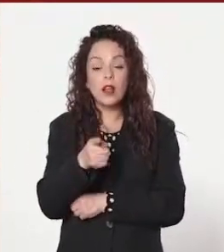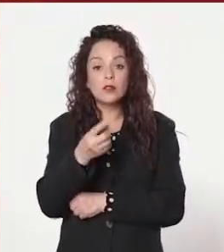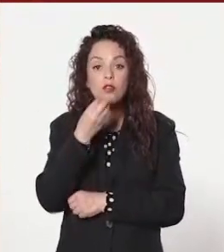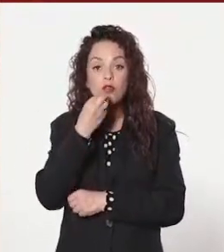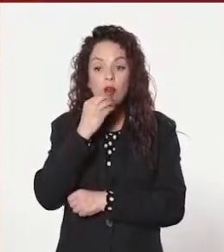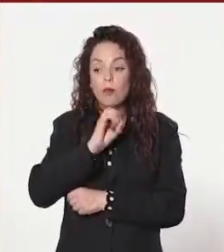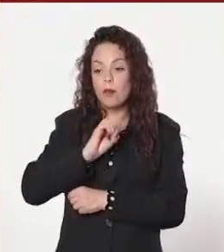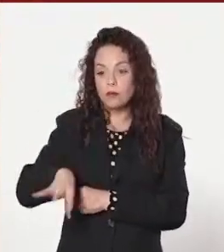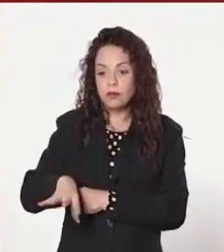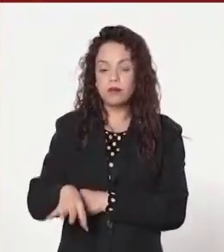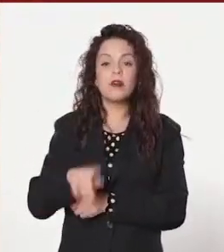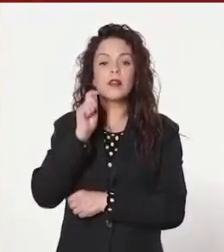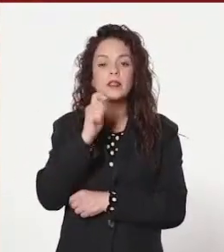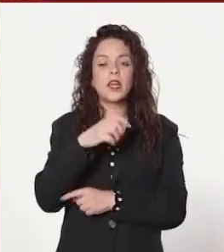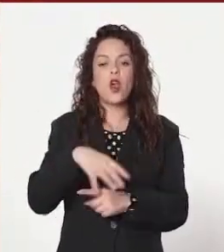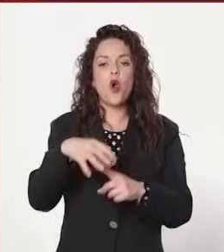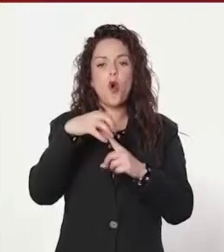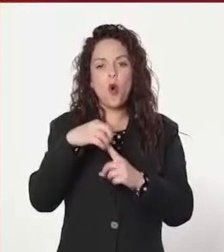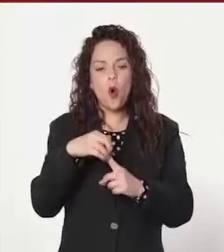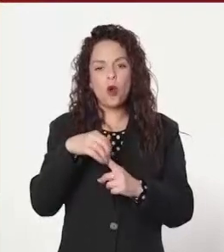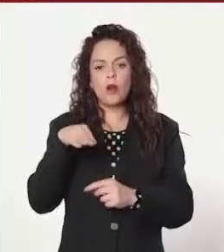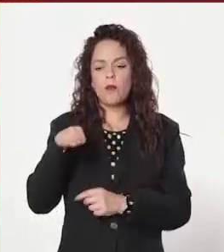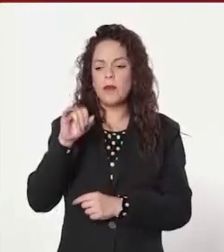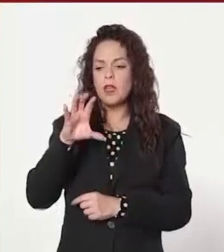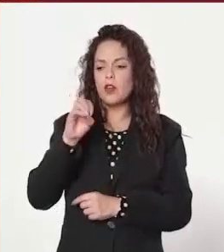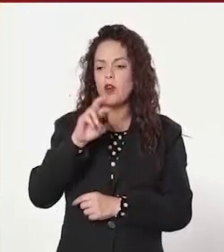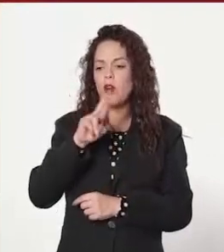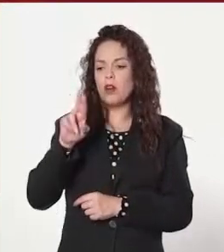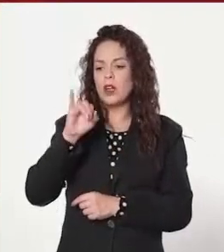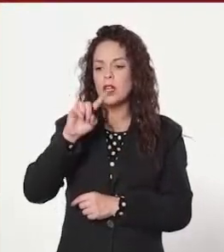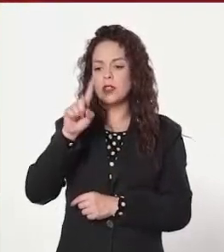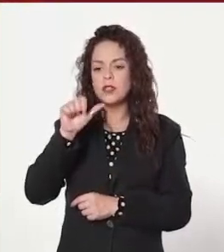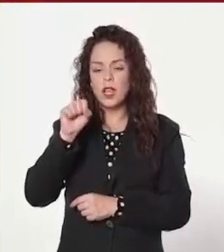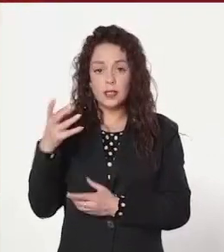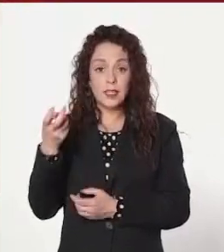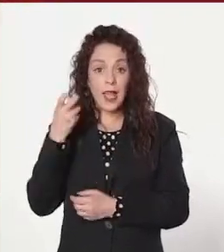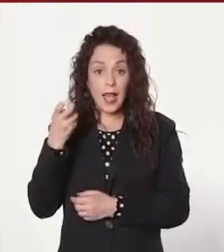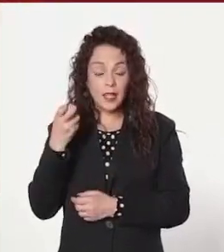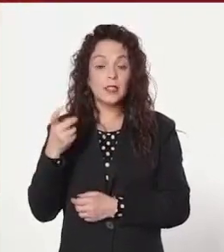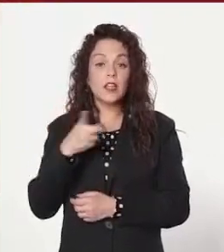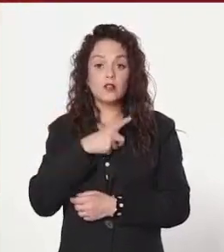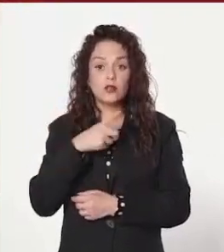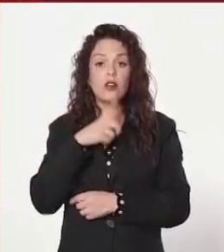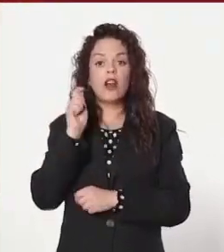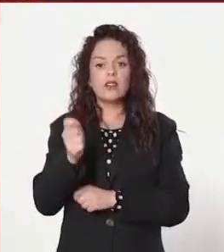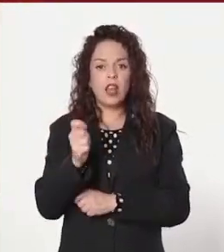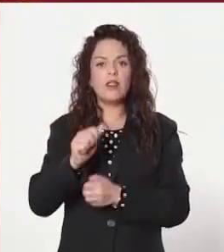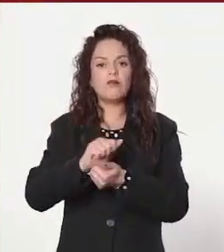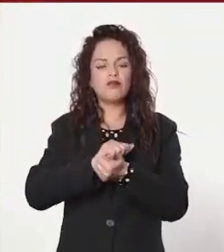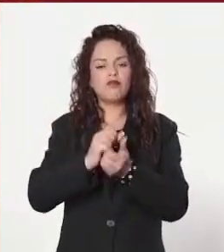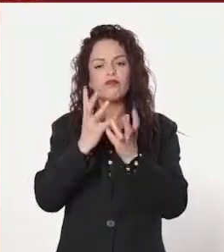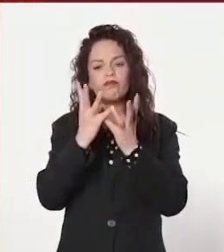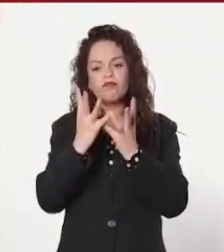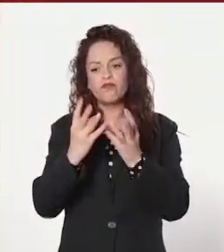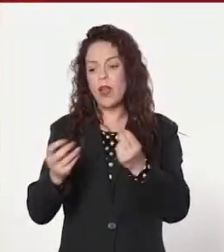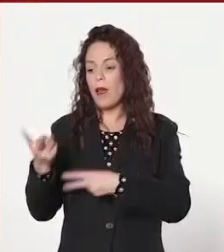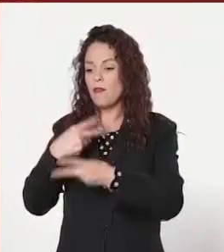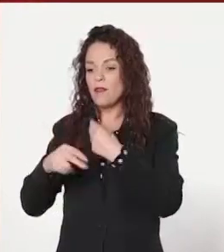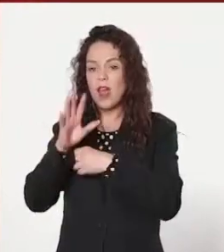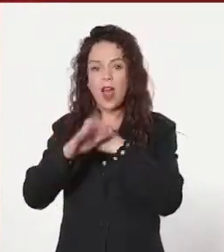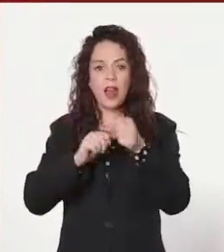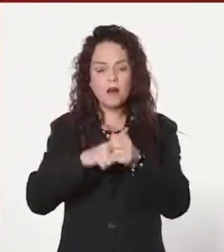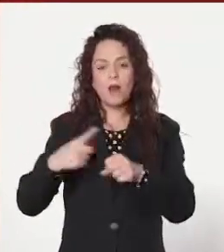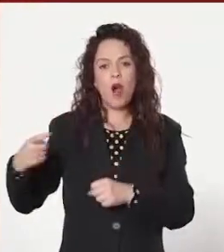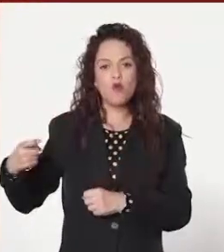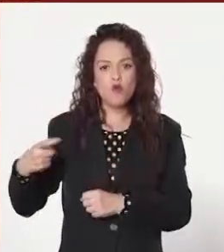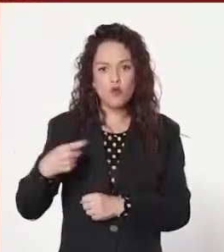desperdicios, que son hongos, son micorrizas, etcétera. Entonces, ellos mismos se van descomponiendo. Ahí llegan cochinillas, llegan